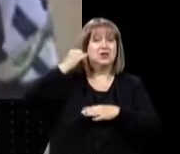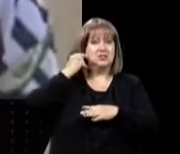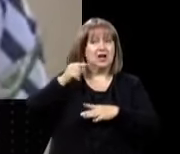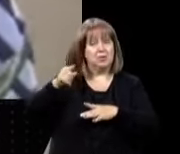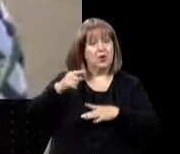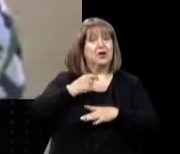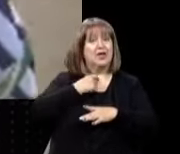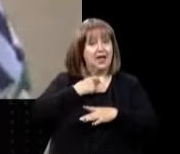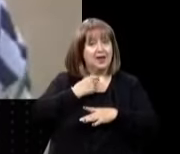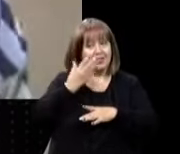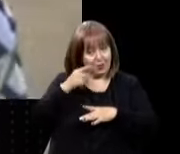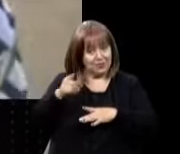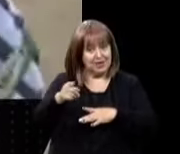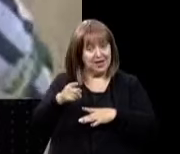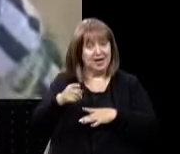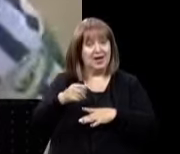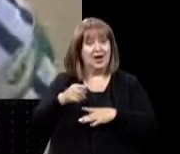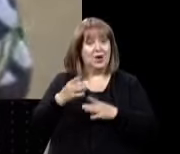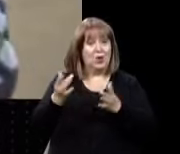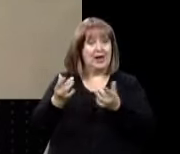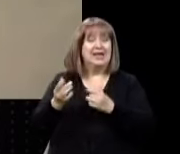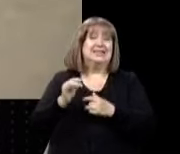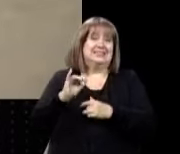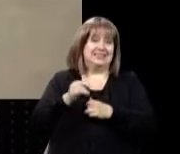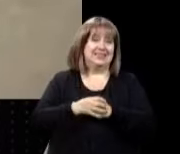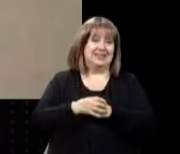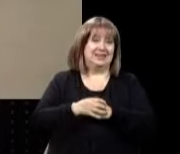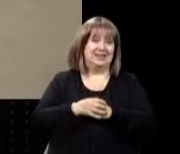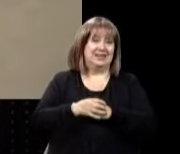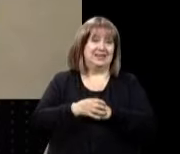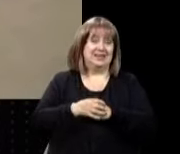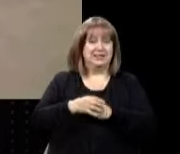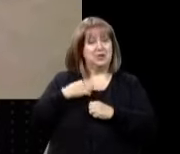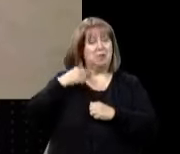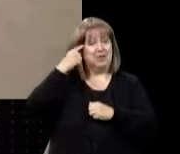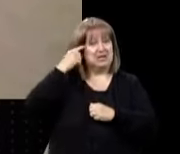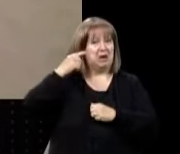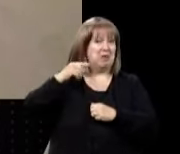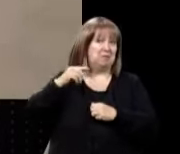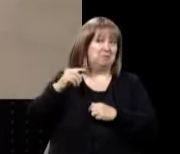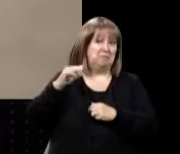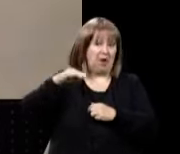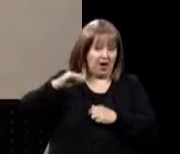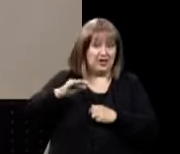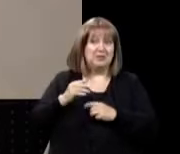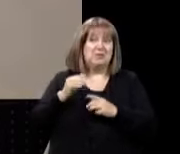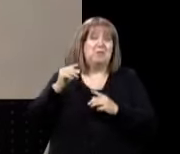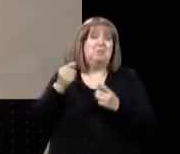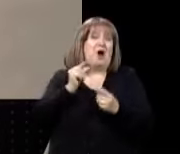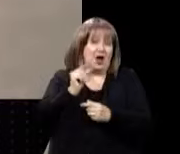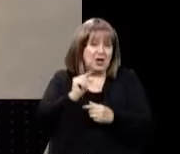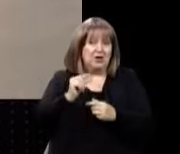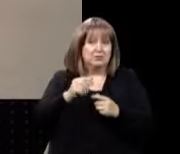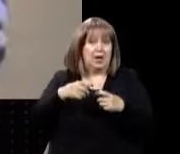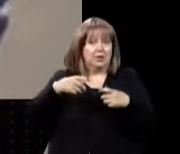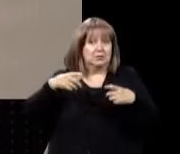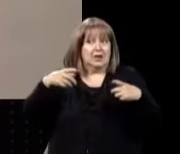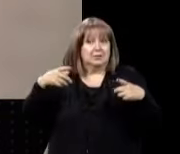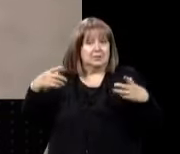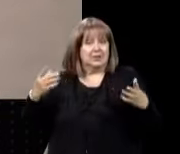esperás vos de esta actuación, Julián? Más o menos, pero no pensaba que tanto. ¿Y cómo es el análisis que te realizó? Te tocó vivir una